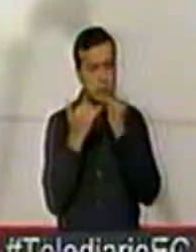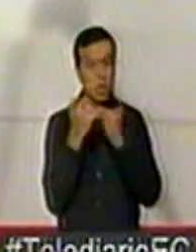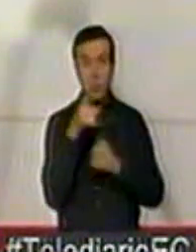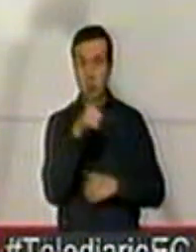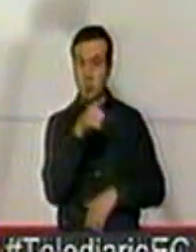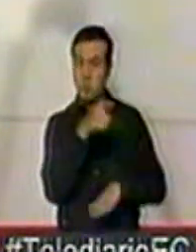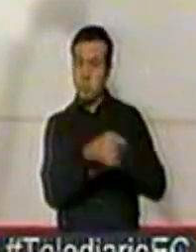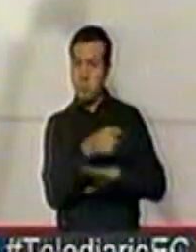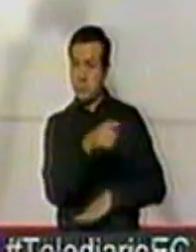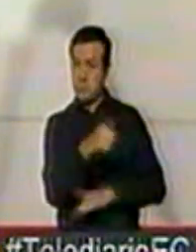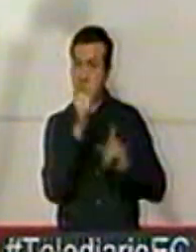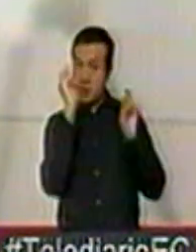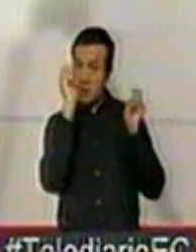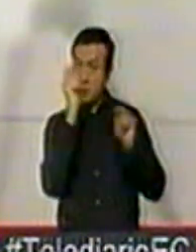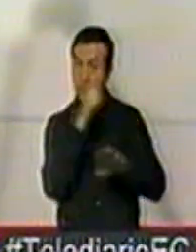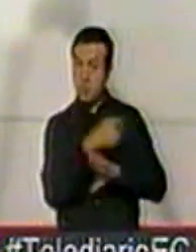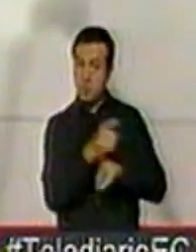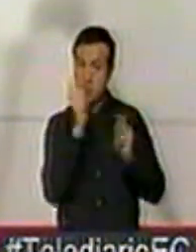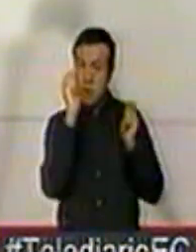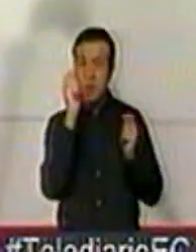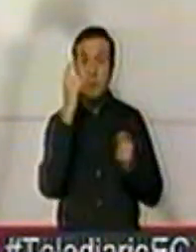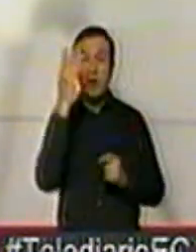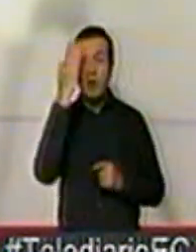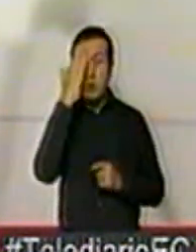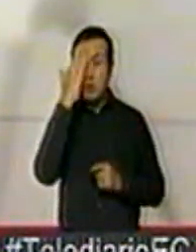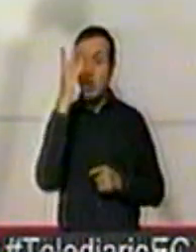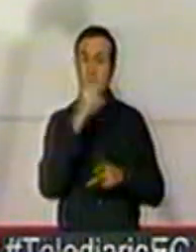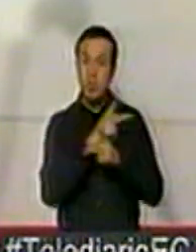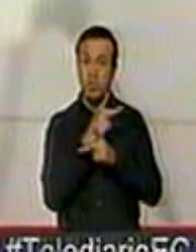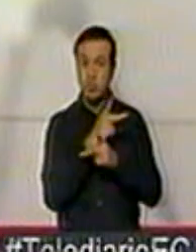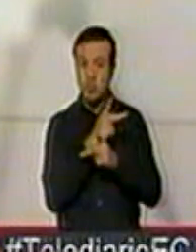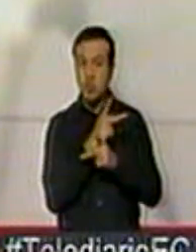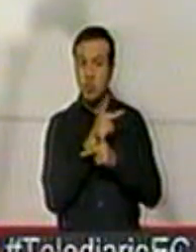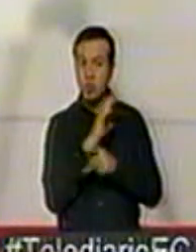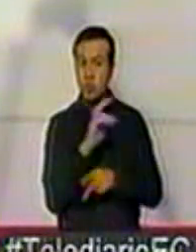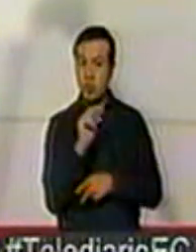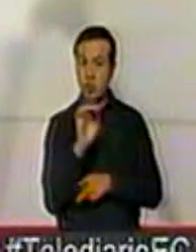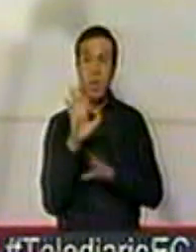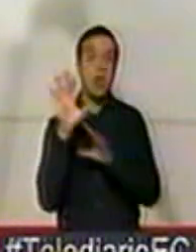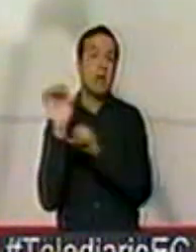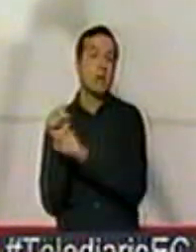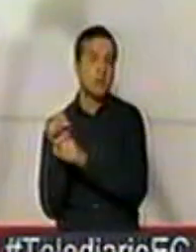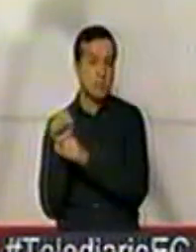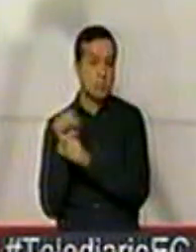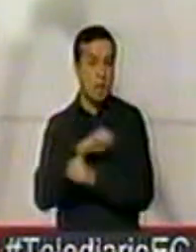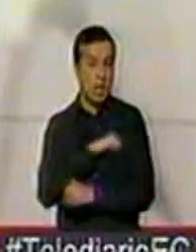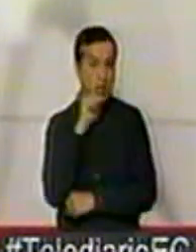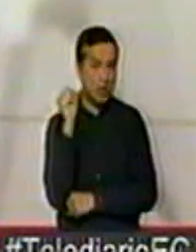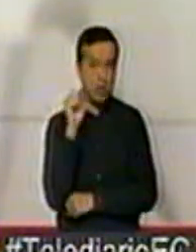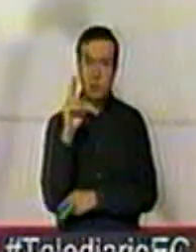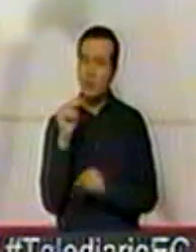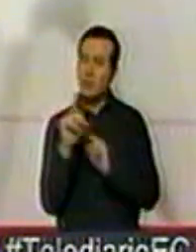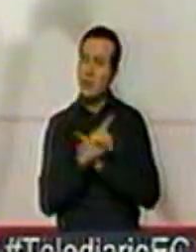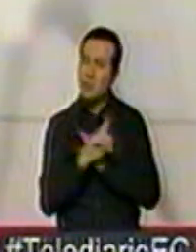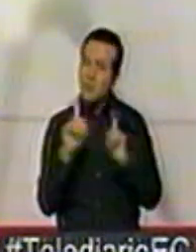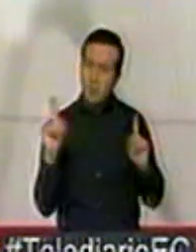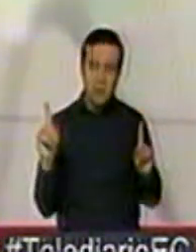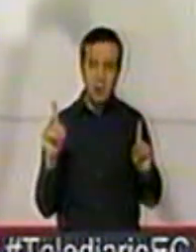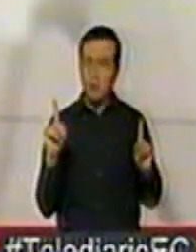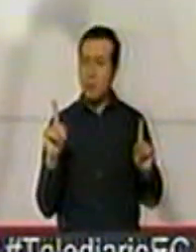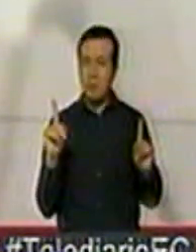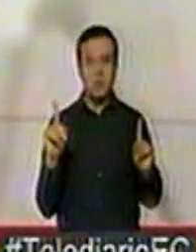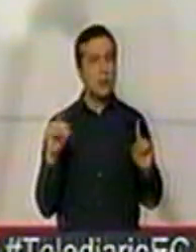que hacer una buena campaña, pero tienes que asegurar el Consejo Nacional Electoral para ganarla. A lo que me refiero, no